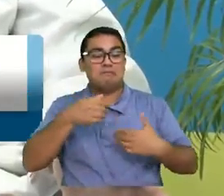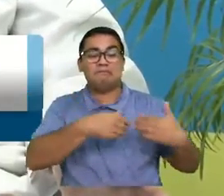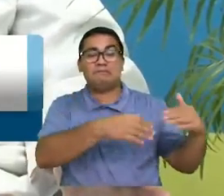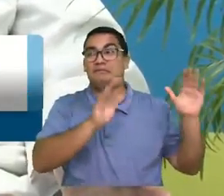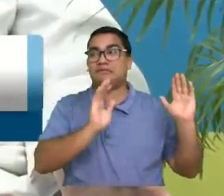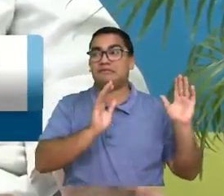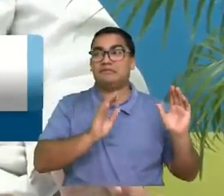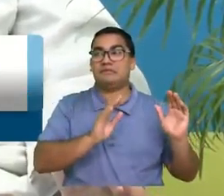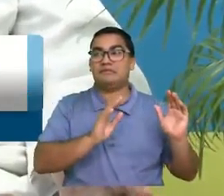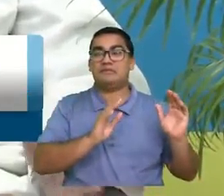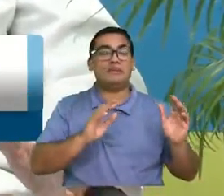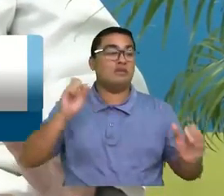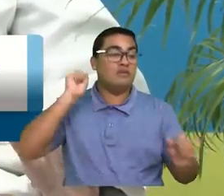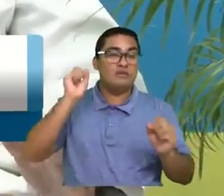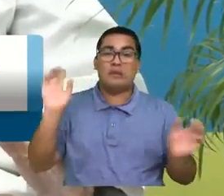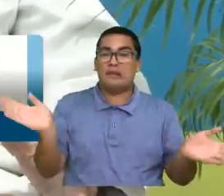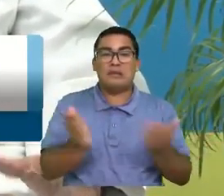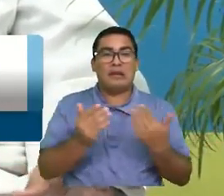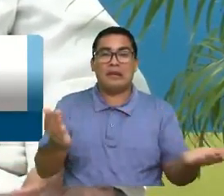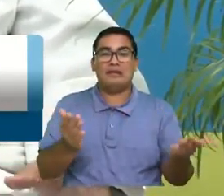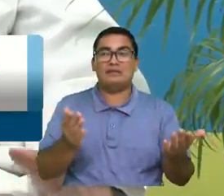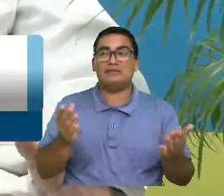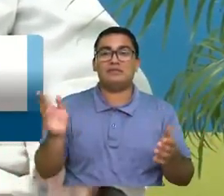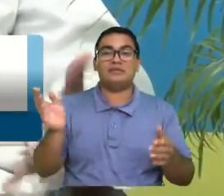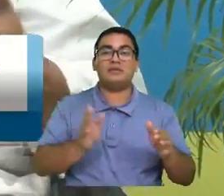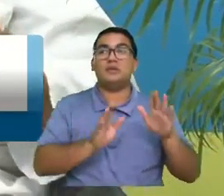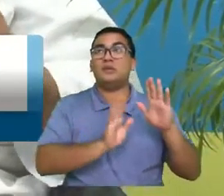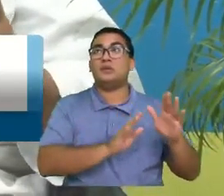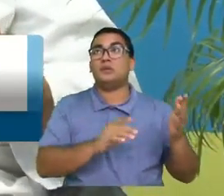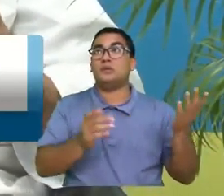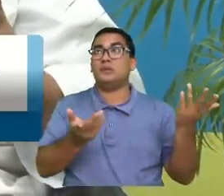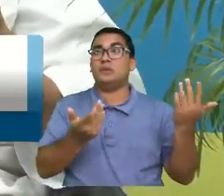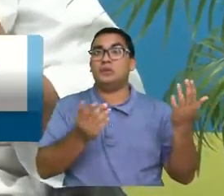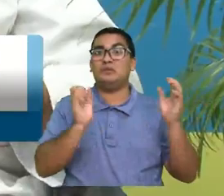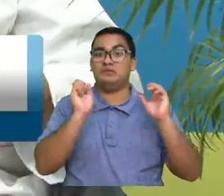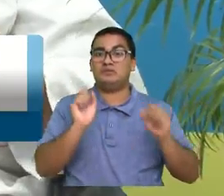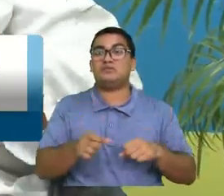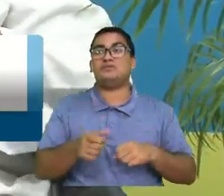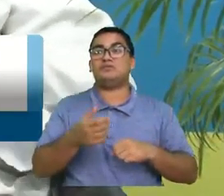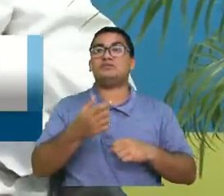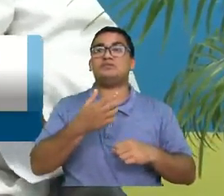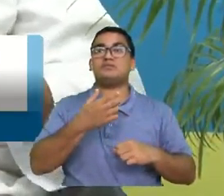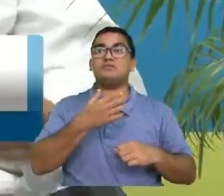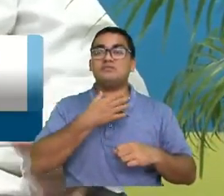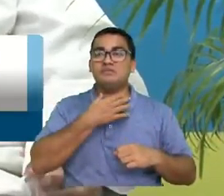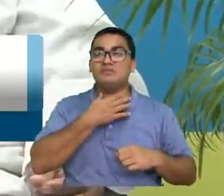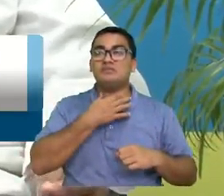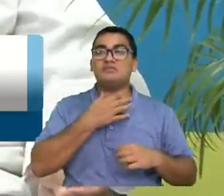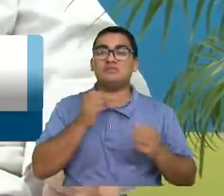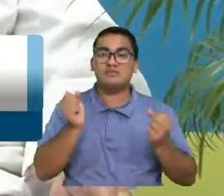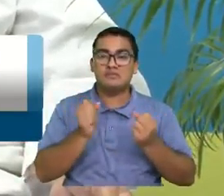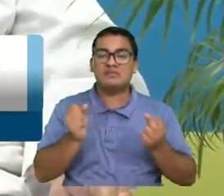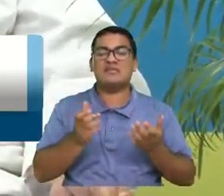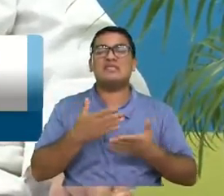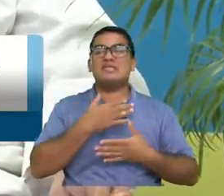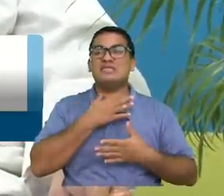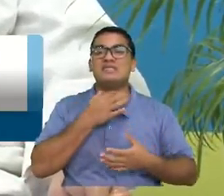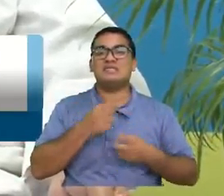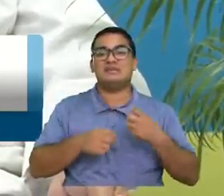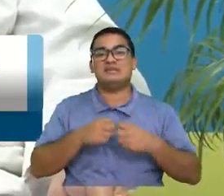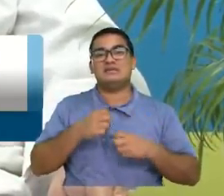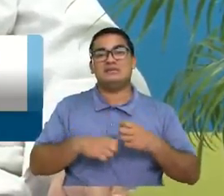no la manda a secarse, entonces permanecen un buen tiempito así y eso les puede dar, el frío les puede dar problemas a nivel de la